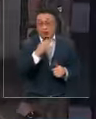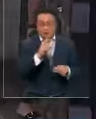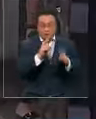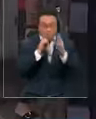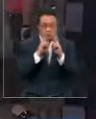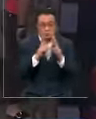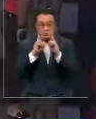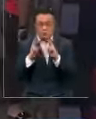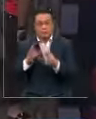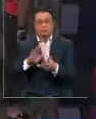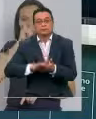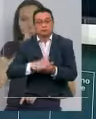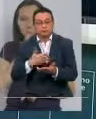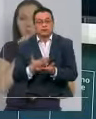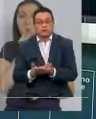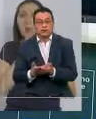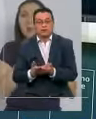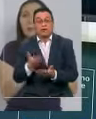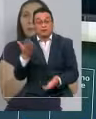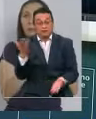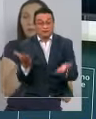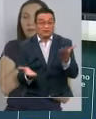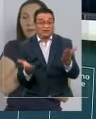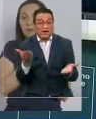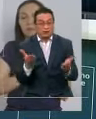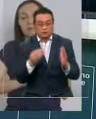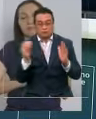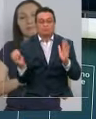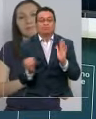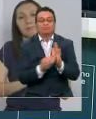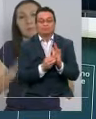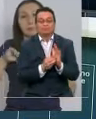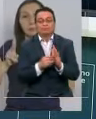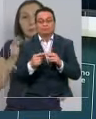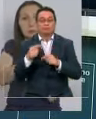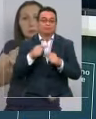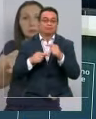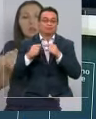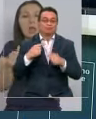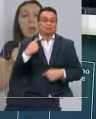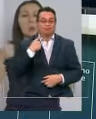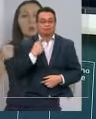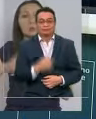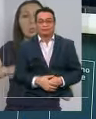respetar las medidas sanitarias en un balance marcado por retrocesos.